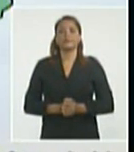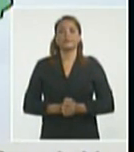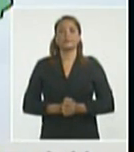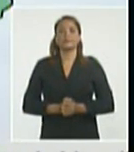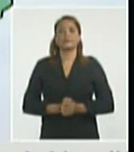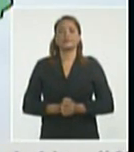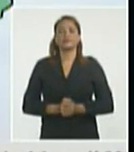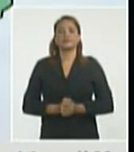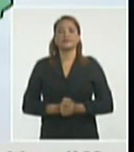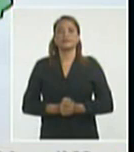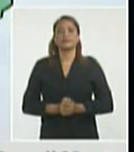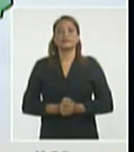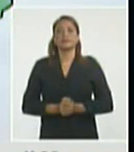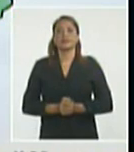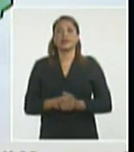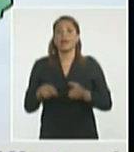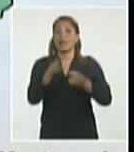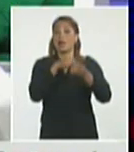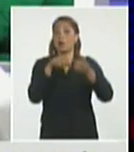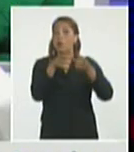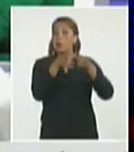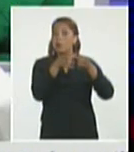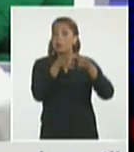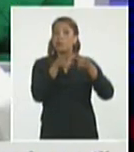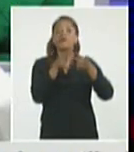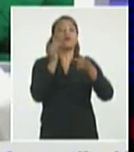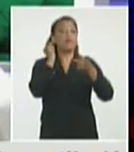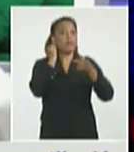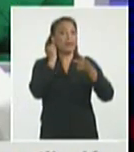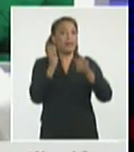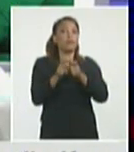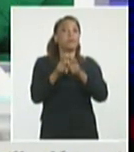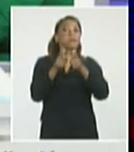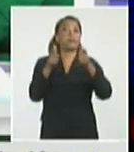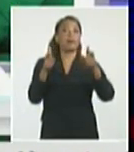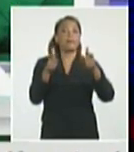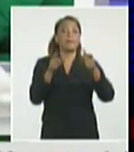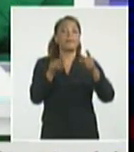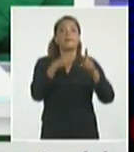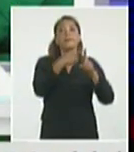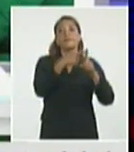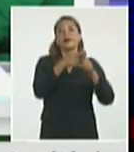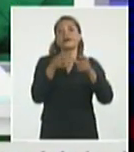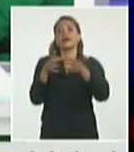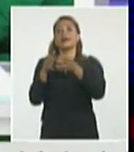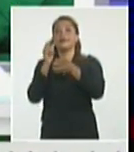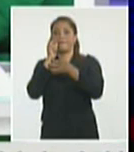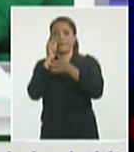días, el sexo femenino predomina en los pacientes diagnosticados. Ayer fue el